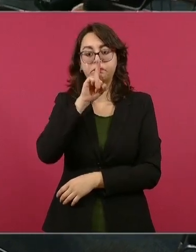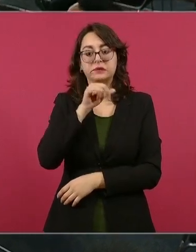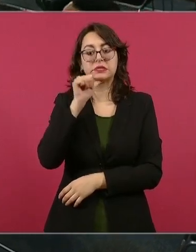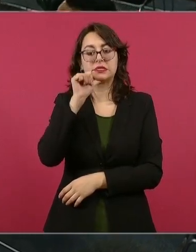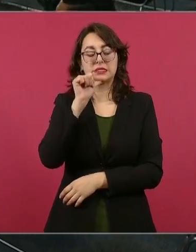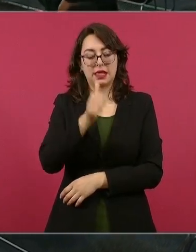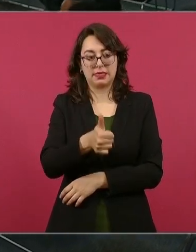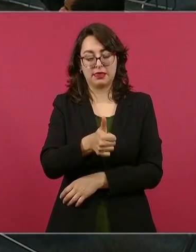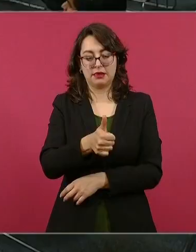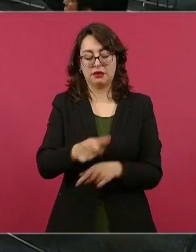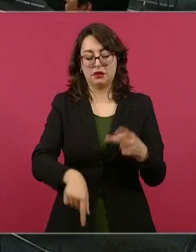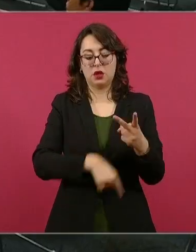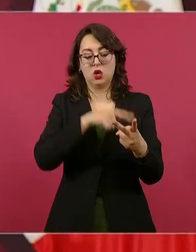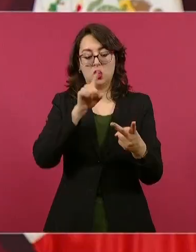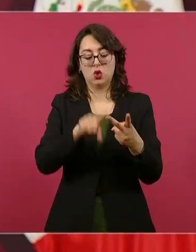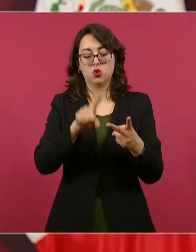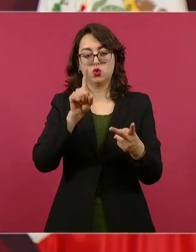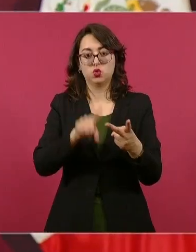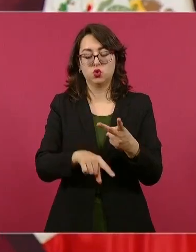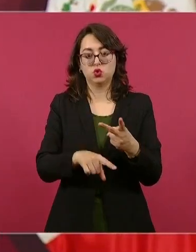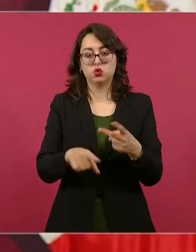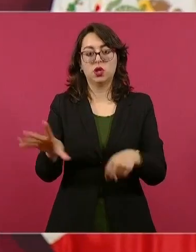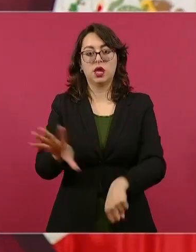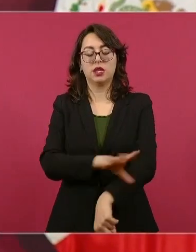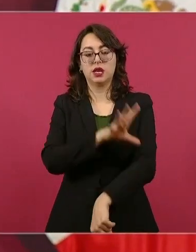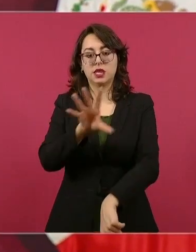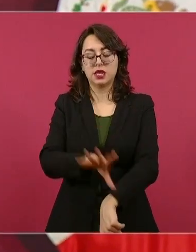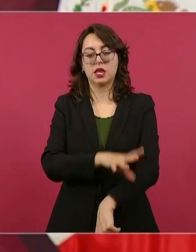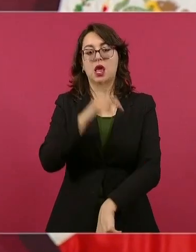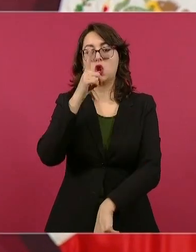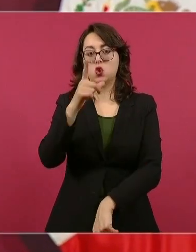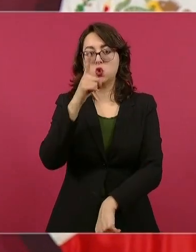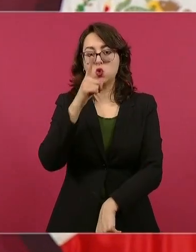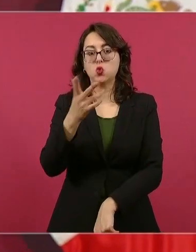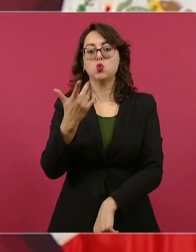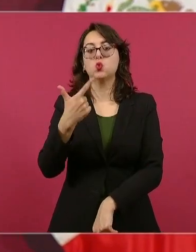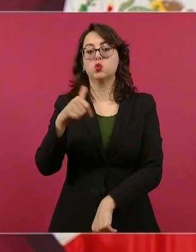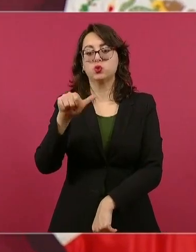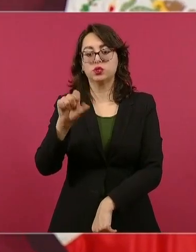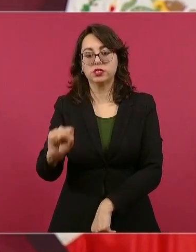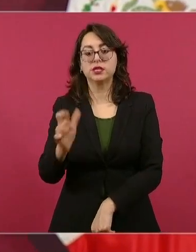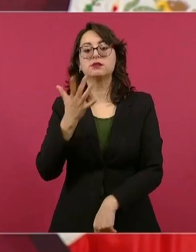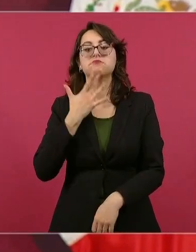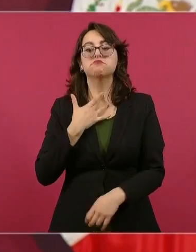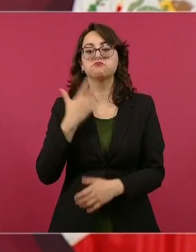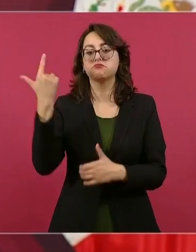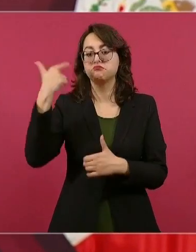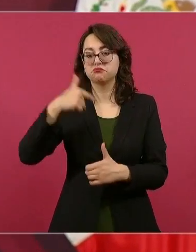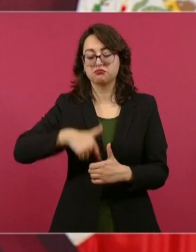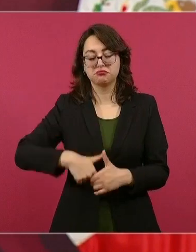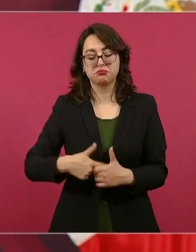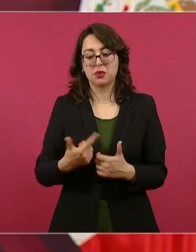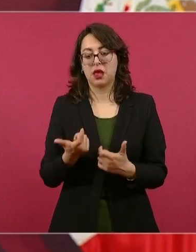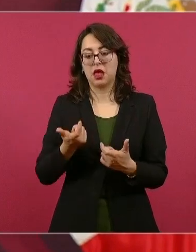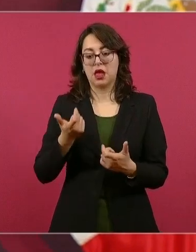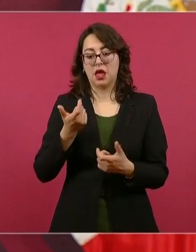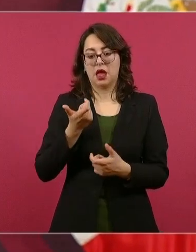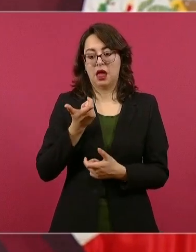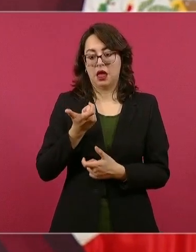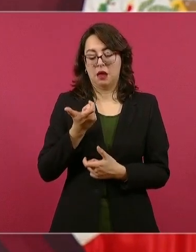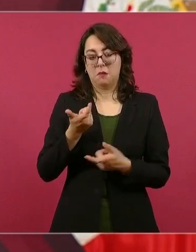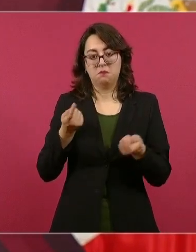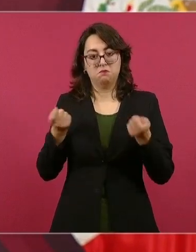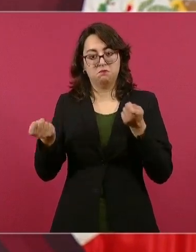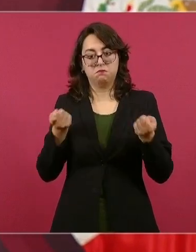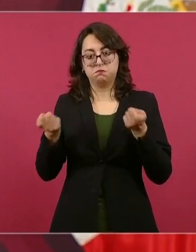los precios de los energéticos. Es decir, que no aumente la gasolina, que no haya